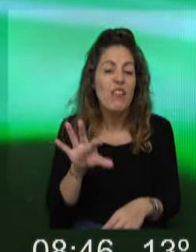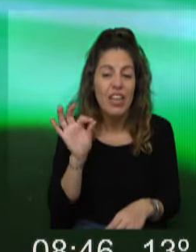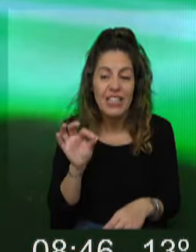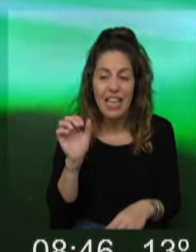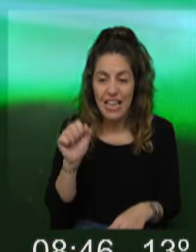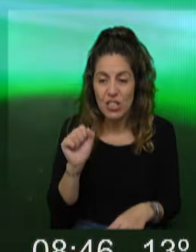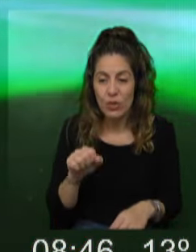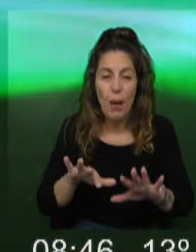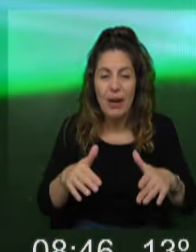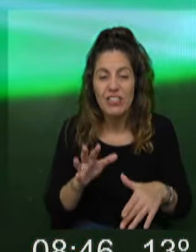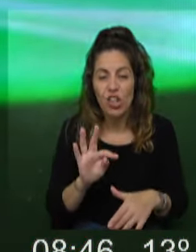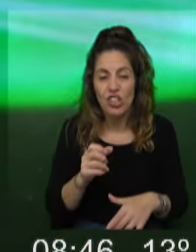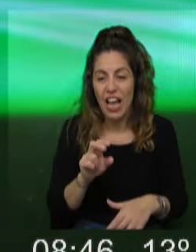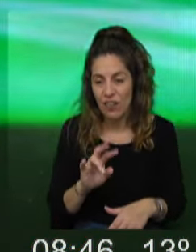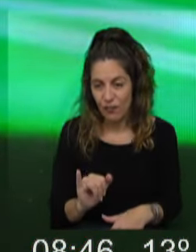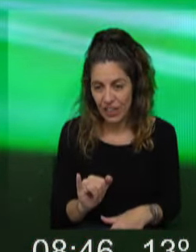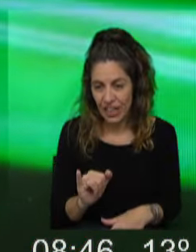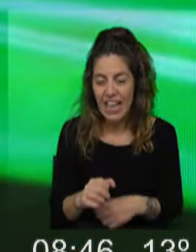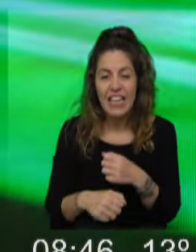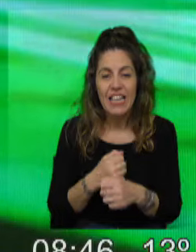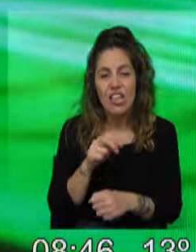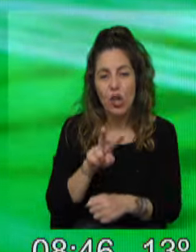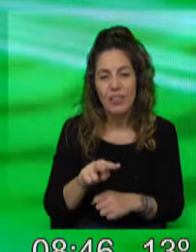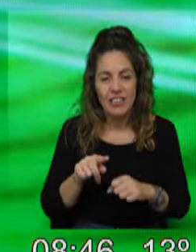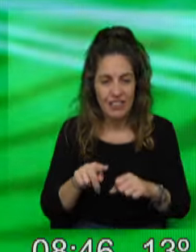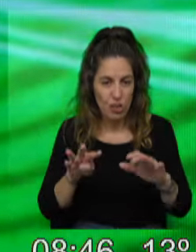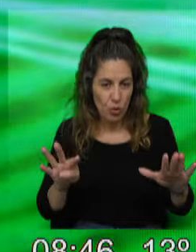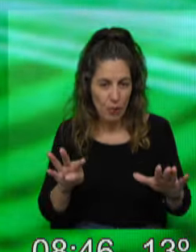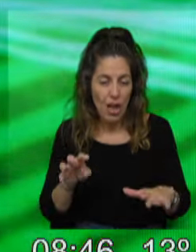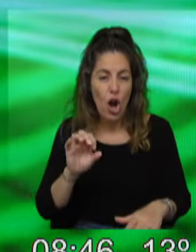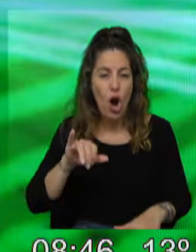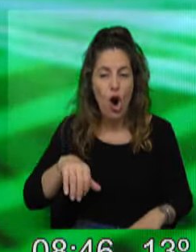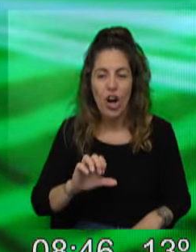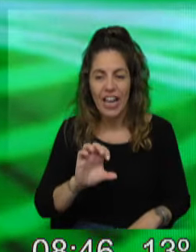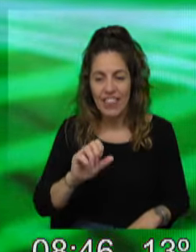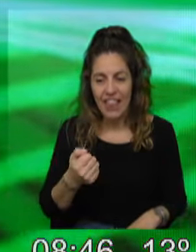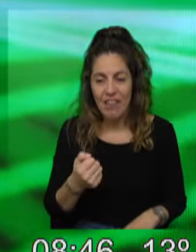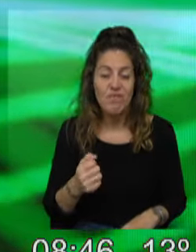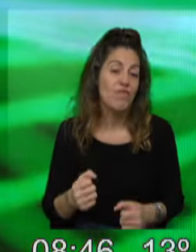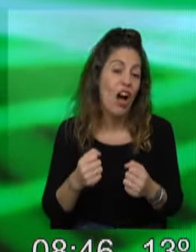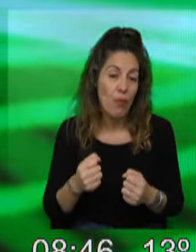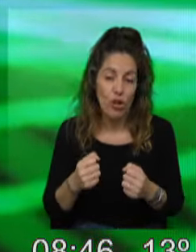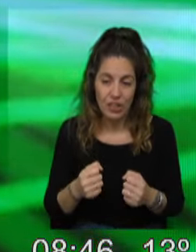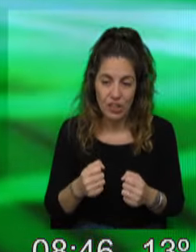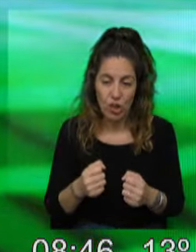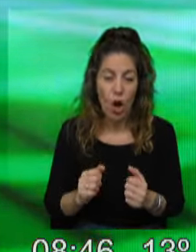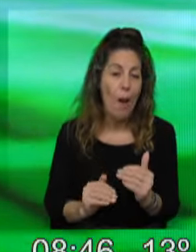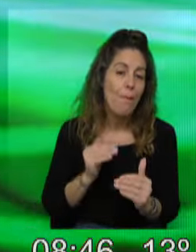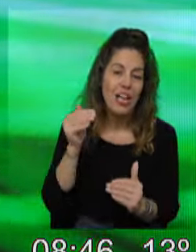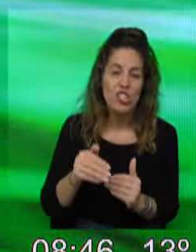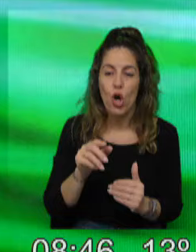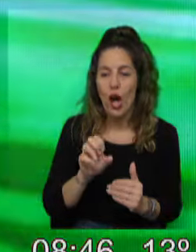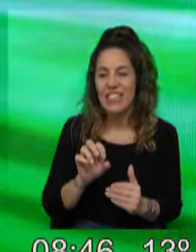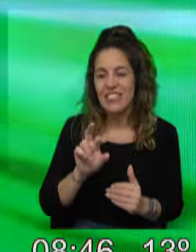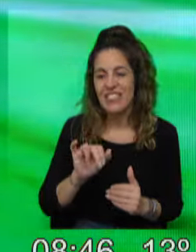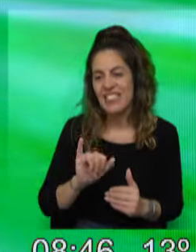con talv en en 2019 Ojeda parece claro favorito pasó a Robert Silva y todos los